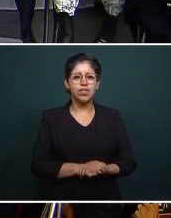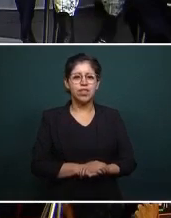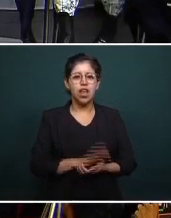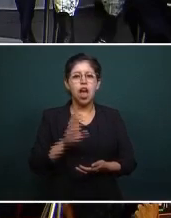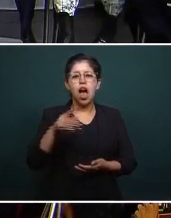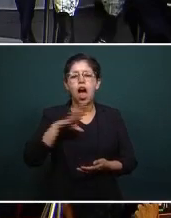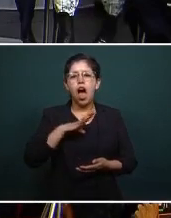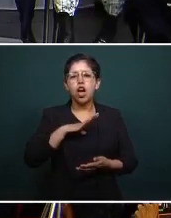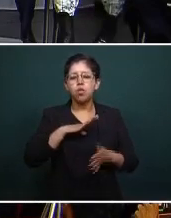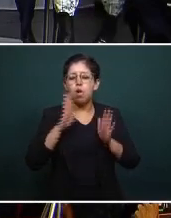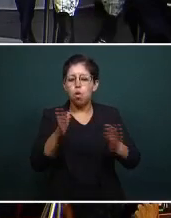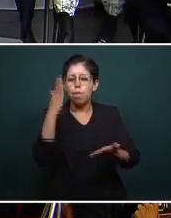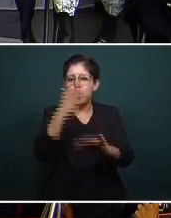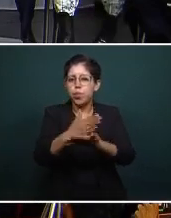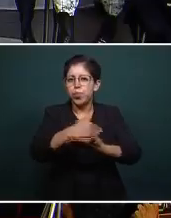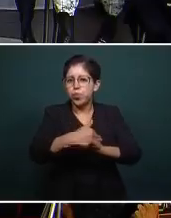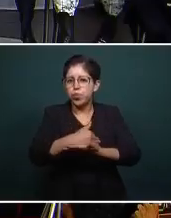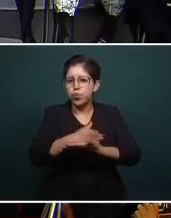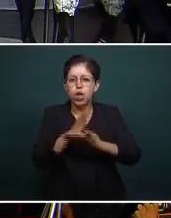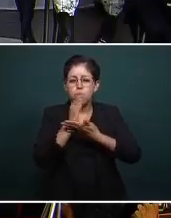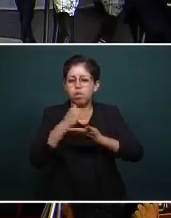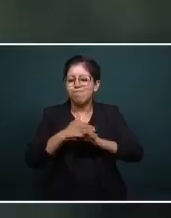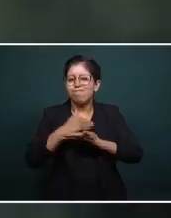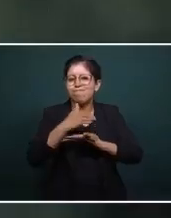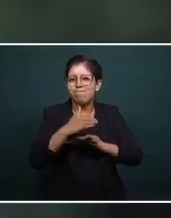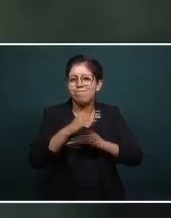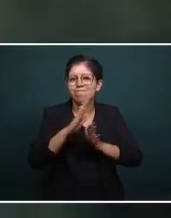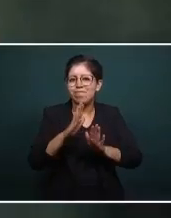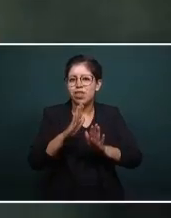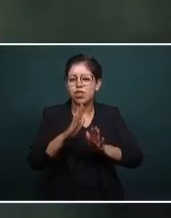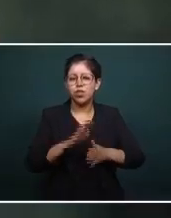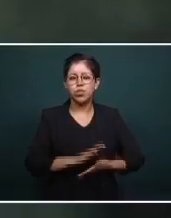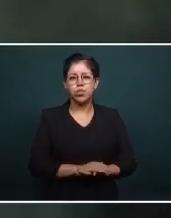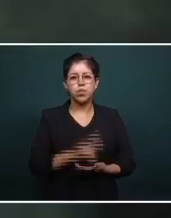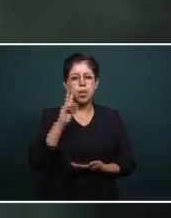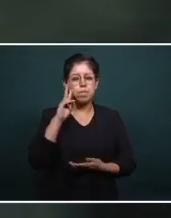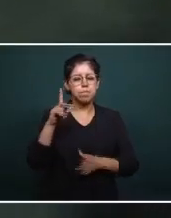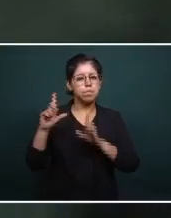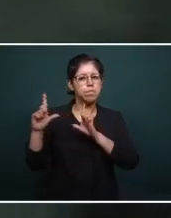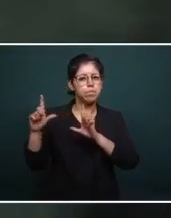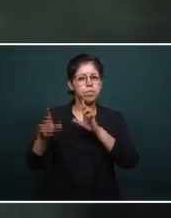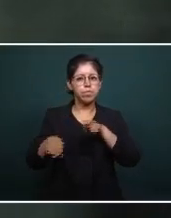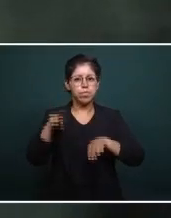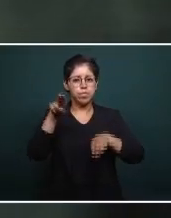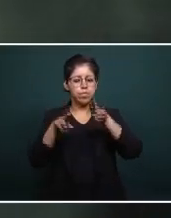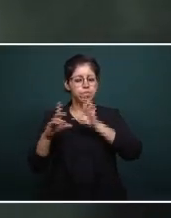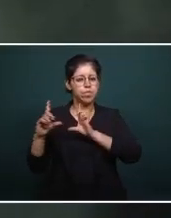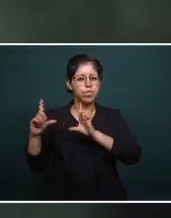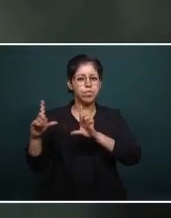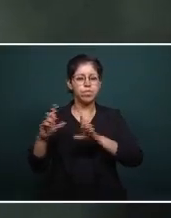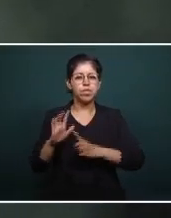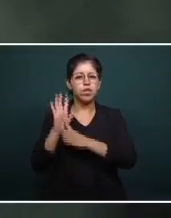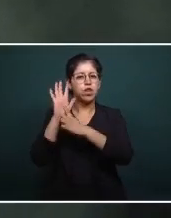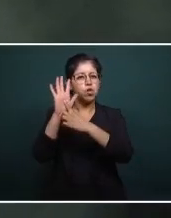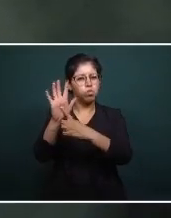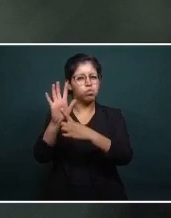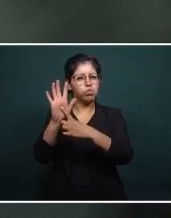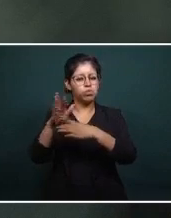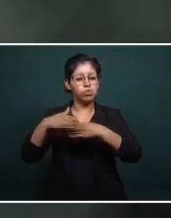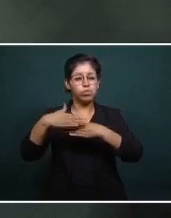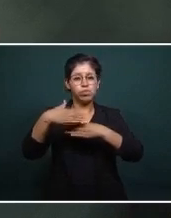contención del crecimiento de los delitos de alto impacto. Esto lo vemos en la primera gráfica que tenemos acá, que muestra el